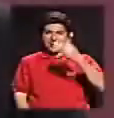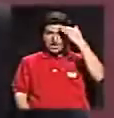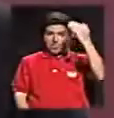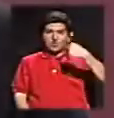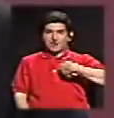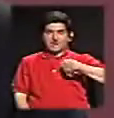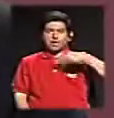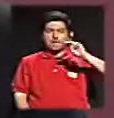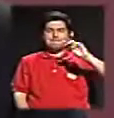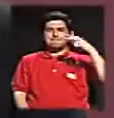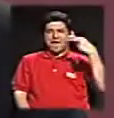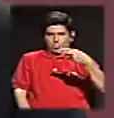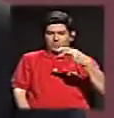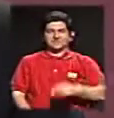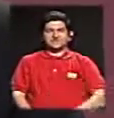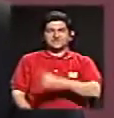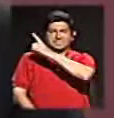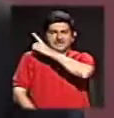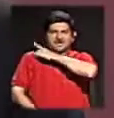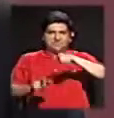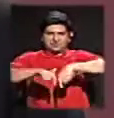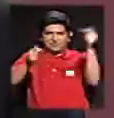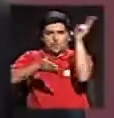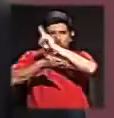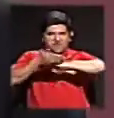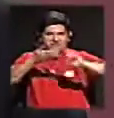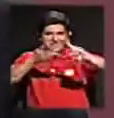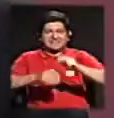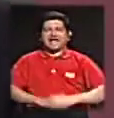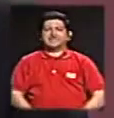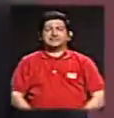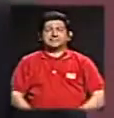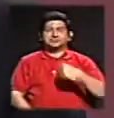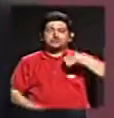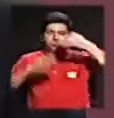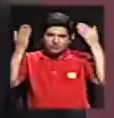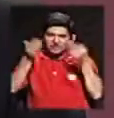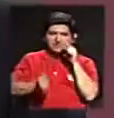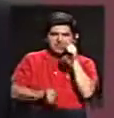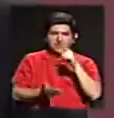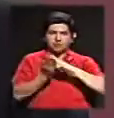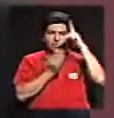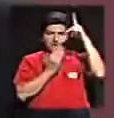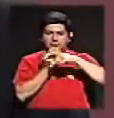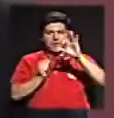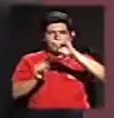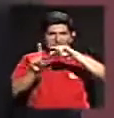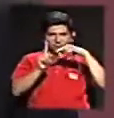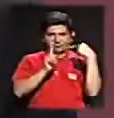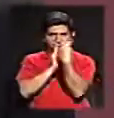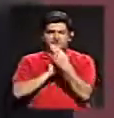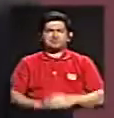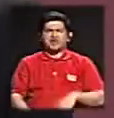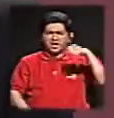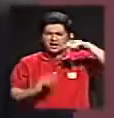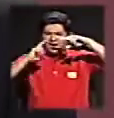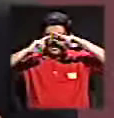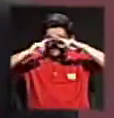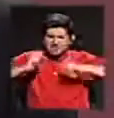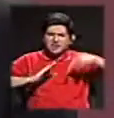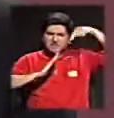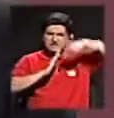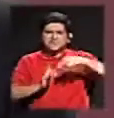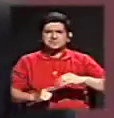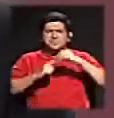Hola, soy Mauricio Herrera, director del semanario Universidad, y le doy la bienvenida a su programa Puntos de Vista, donde profundizamos en